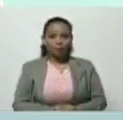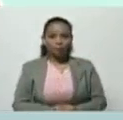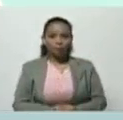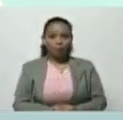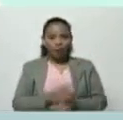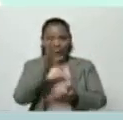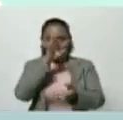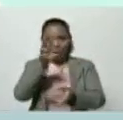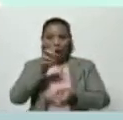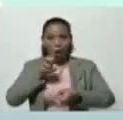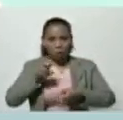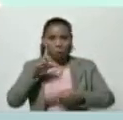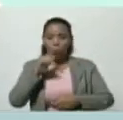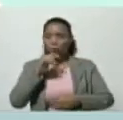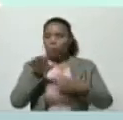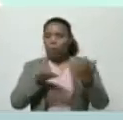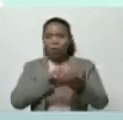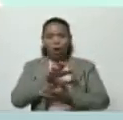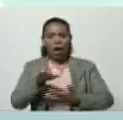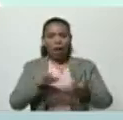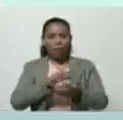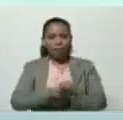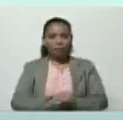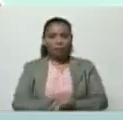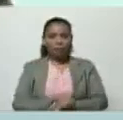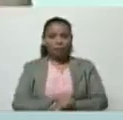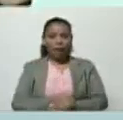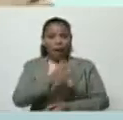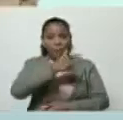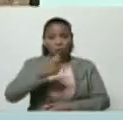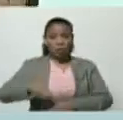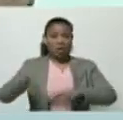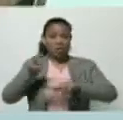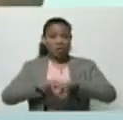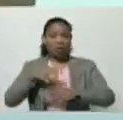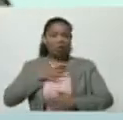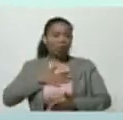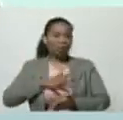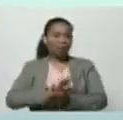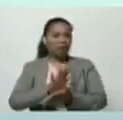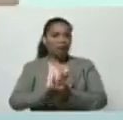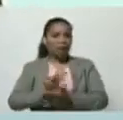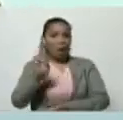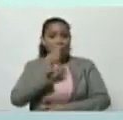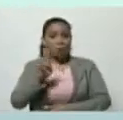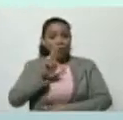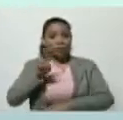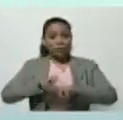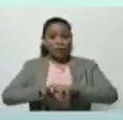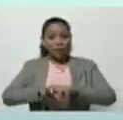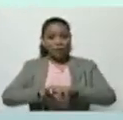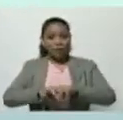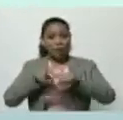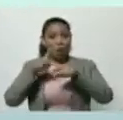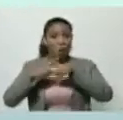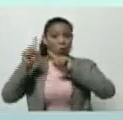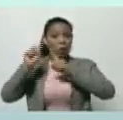Bancos y no hay problema. La gente se sienta tranquila, ¿ves? Y la usan para sentarse, no la utilizan para otra